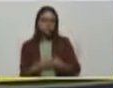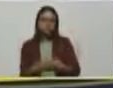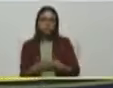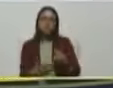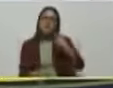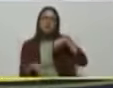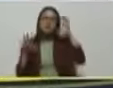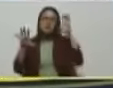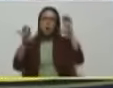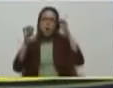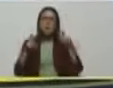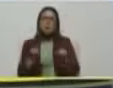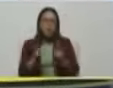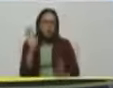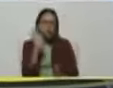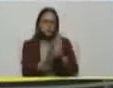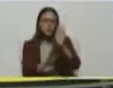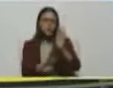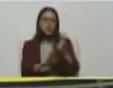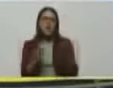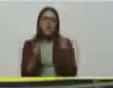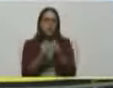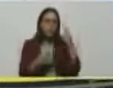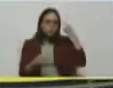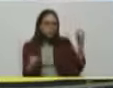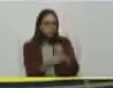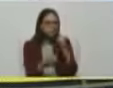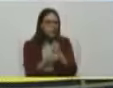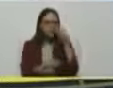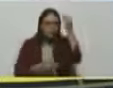a salir adelante con fórmulas propias